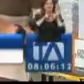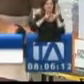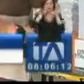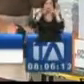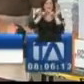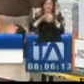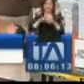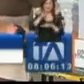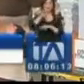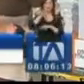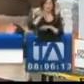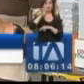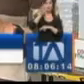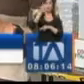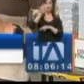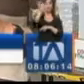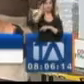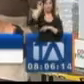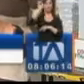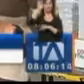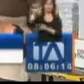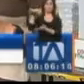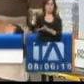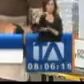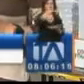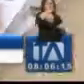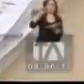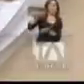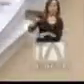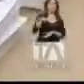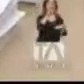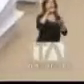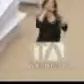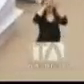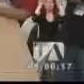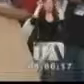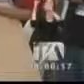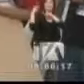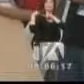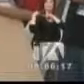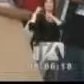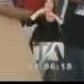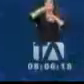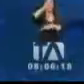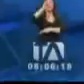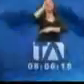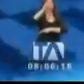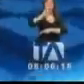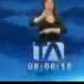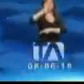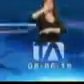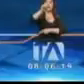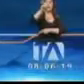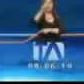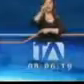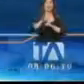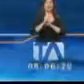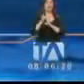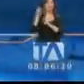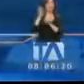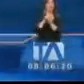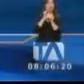el 33.62% ya fue enviado a la empresa Mungar. Y en lo que respecta a los documentos electorales, el IGM lleva impreso